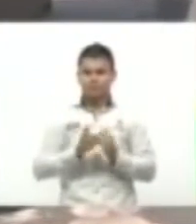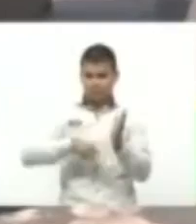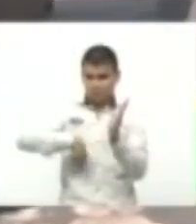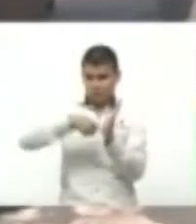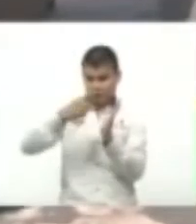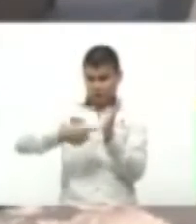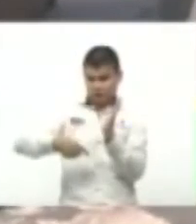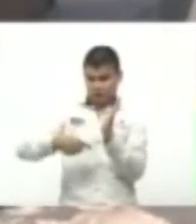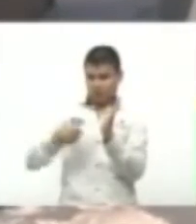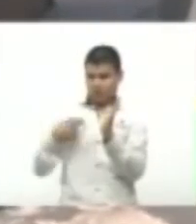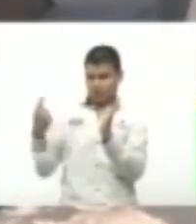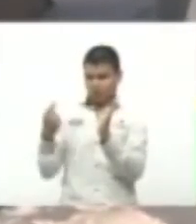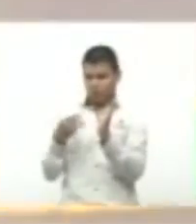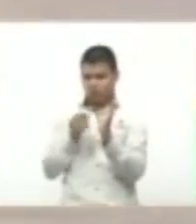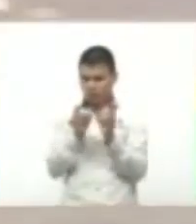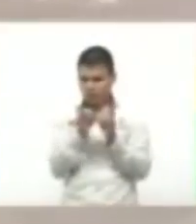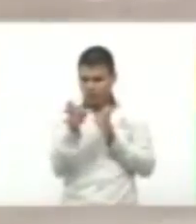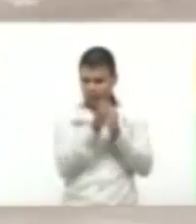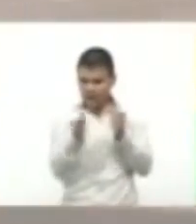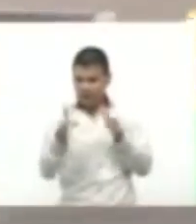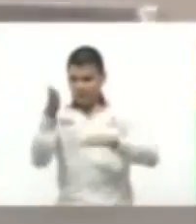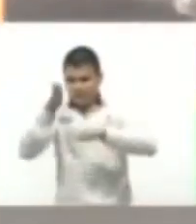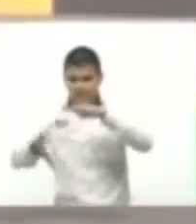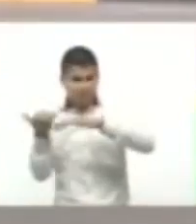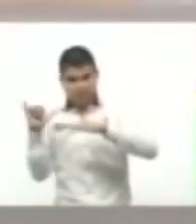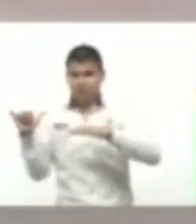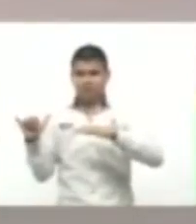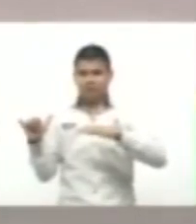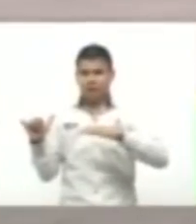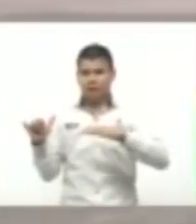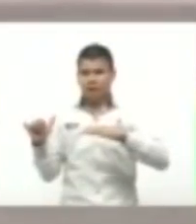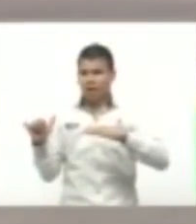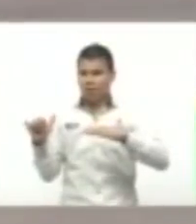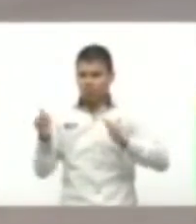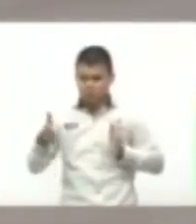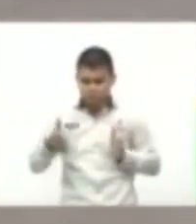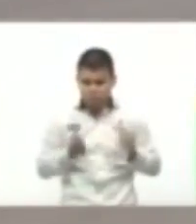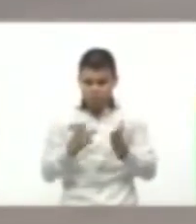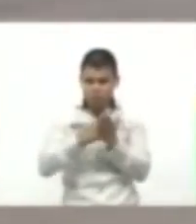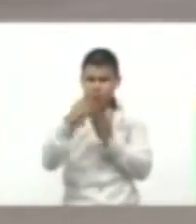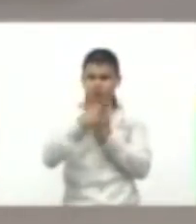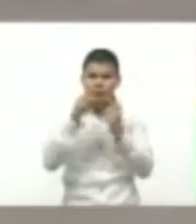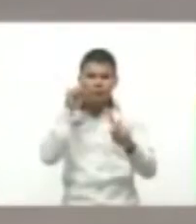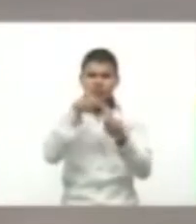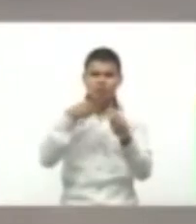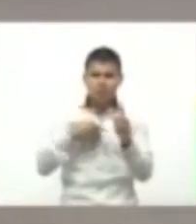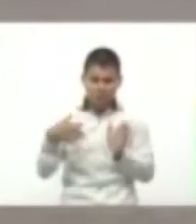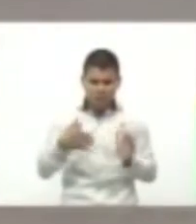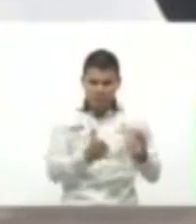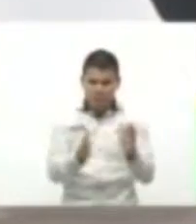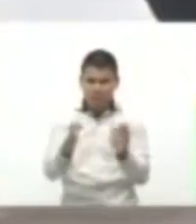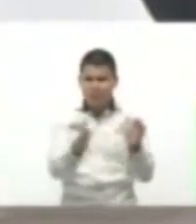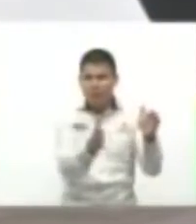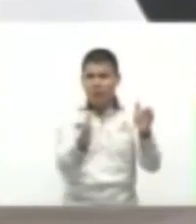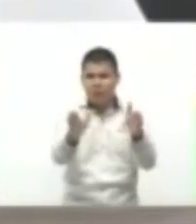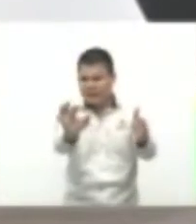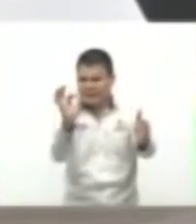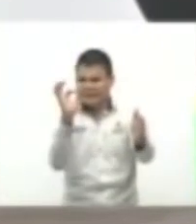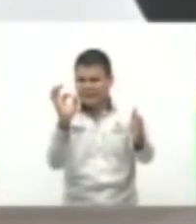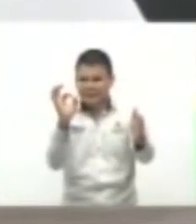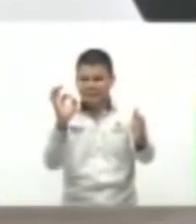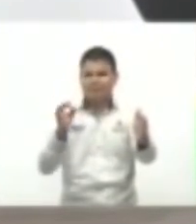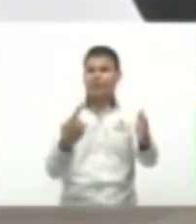Elena caducó y el proyecto de navegabilidad del río Magdalena seguirá estancado hasta que se realice la nueva licitación por parte de